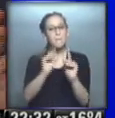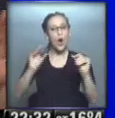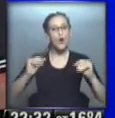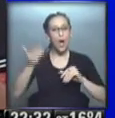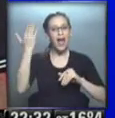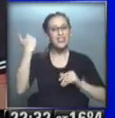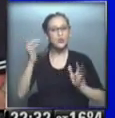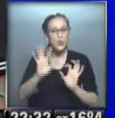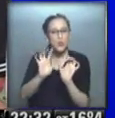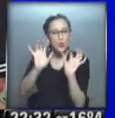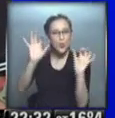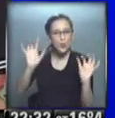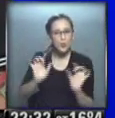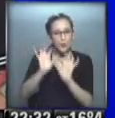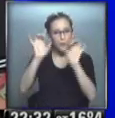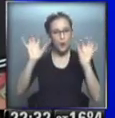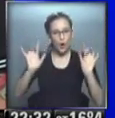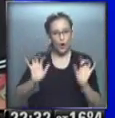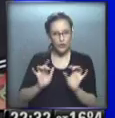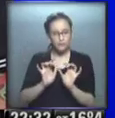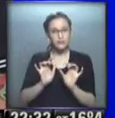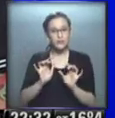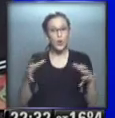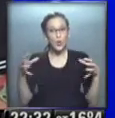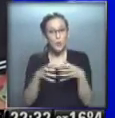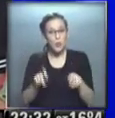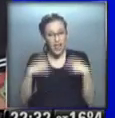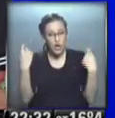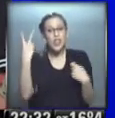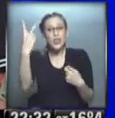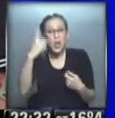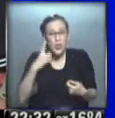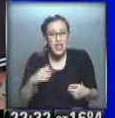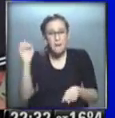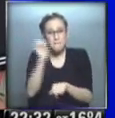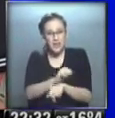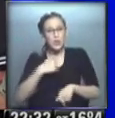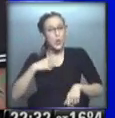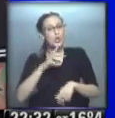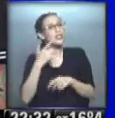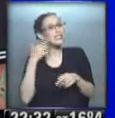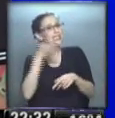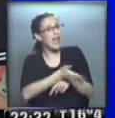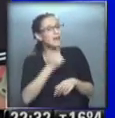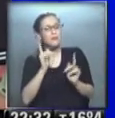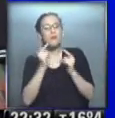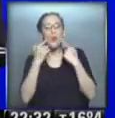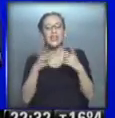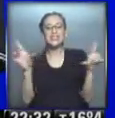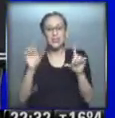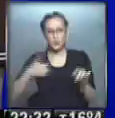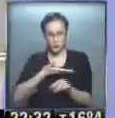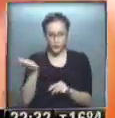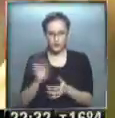humo arriba del escenario. Exactamente. Los violadores estuvieron 2 días presos y cuando salían, esto le decían a la televisión